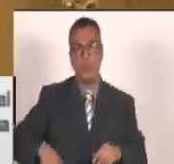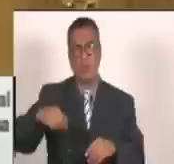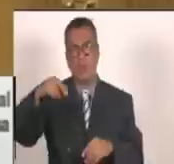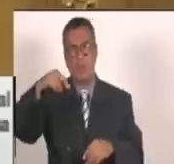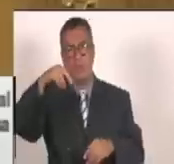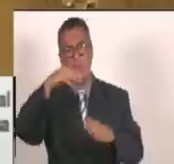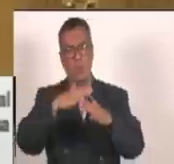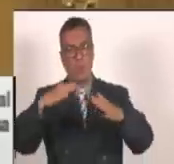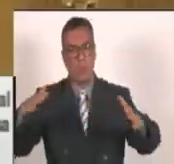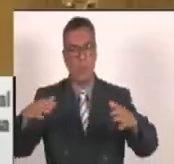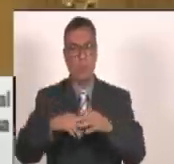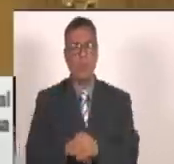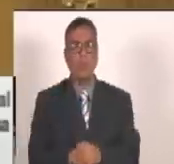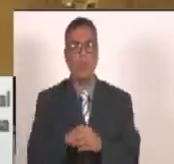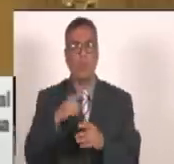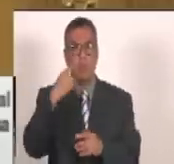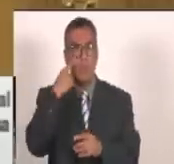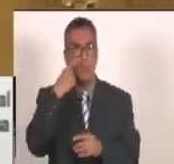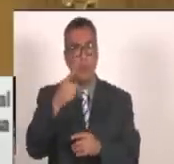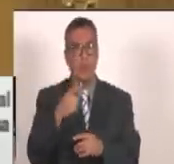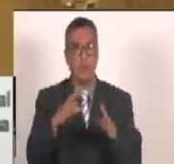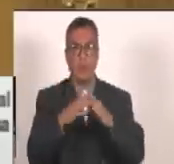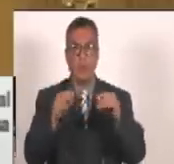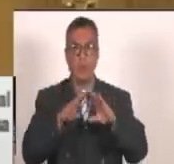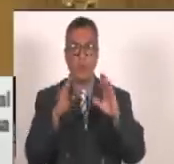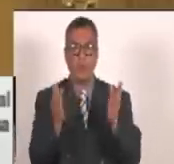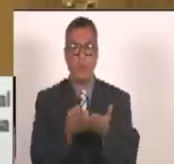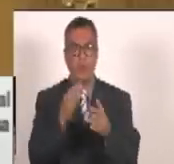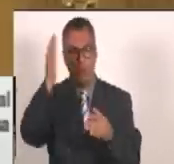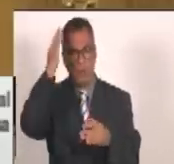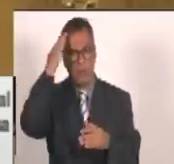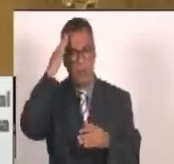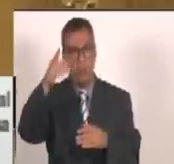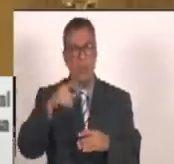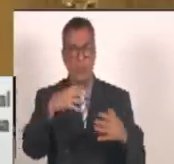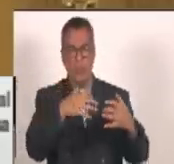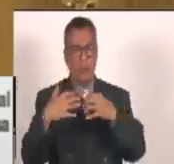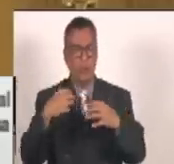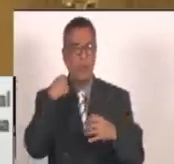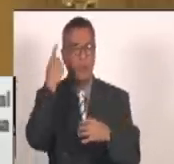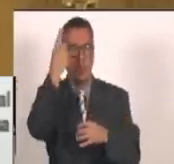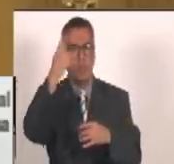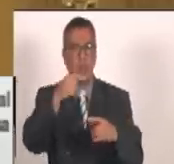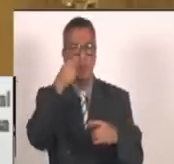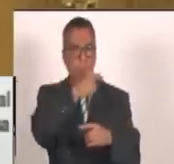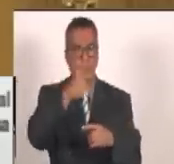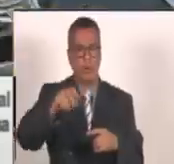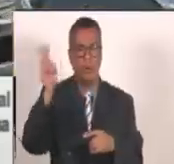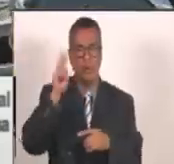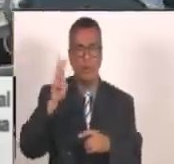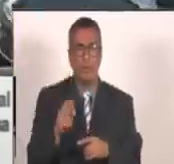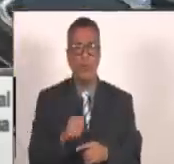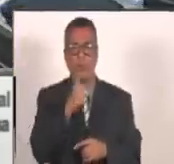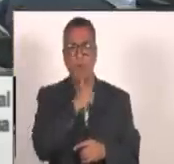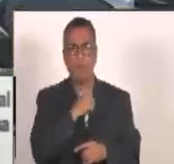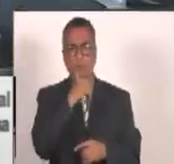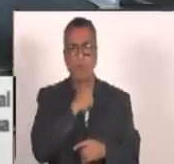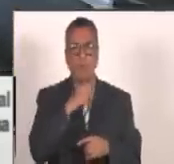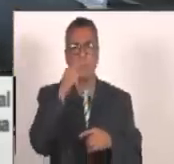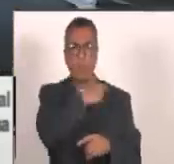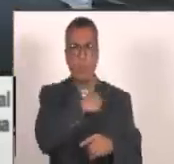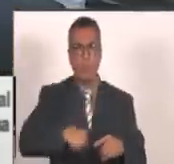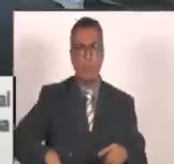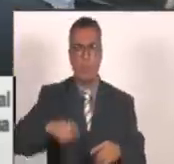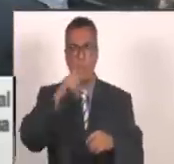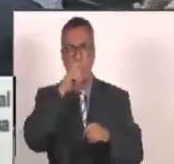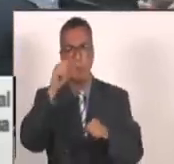la República con altura de gigante. Y vemos cómo el mundo reconoce la lucha heroica del pueblo venezolano y la resistencia del